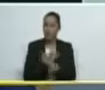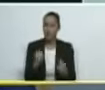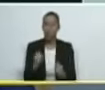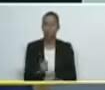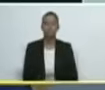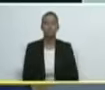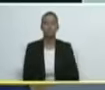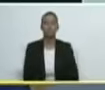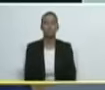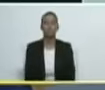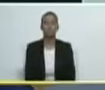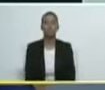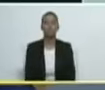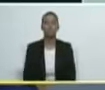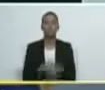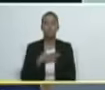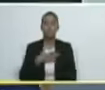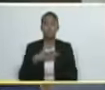Yo miro hacia el futuro